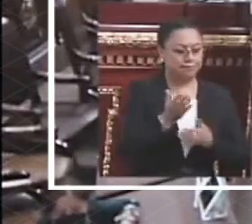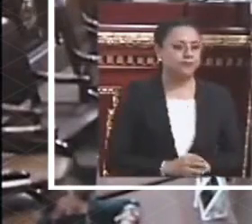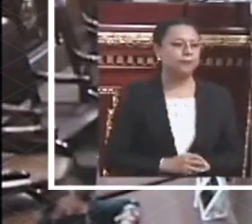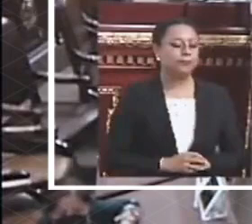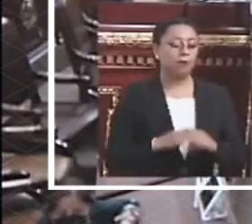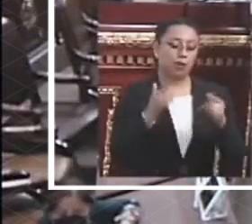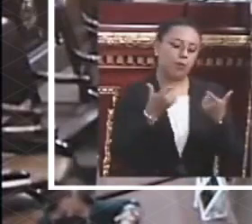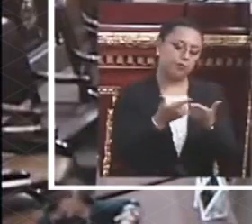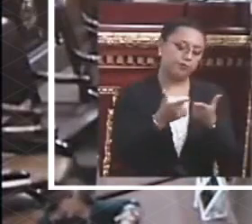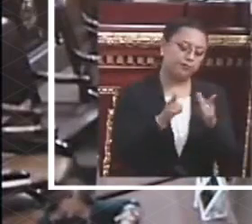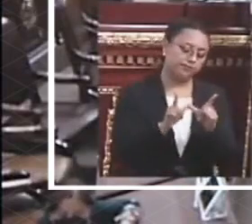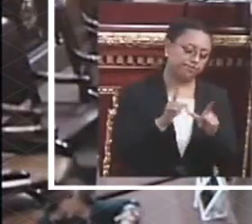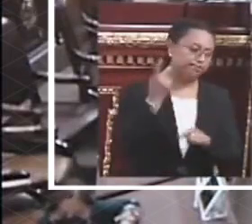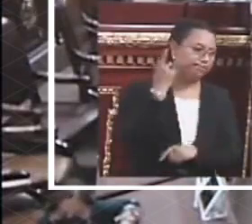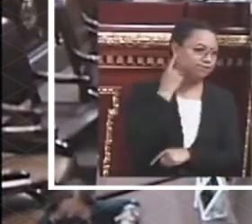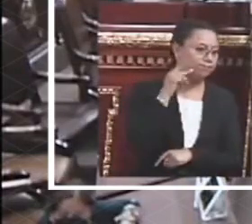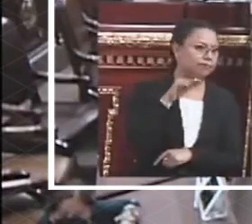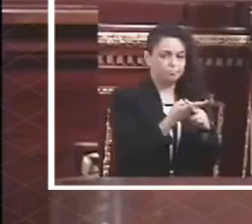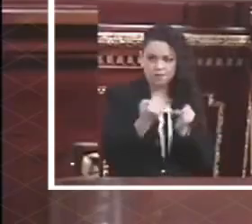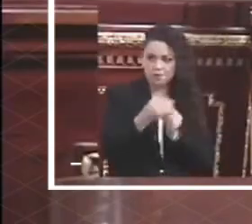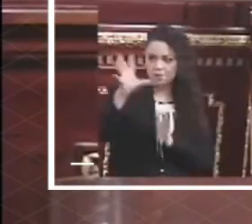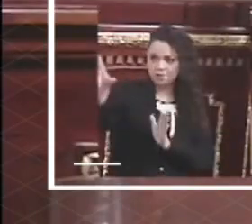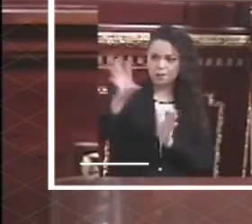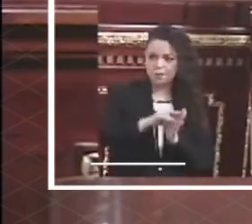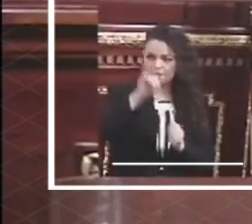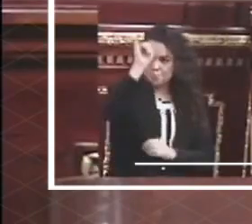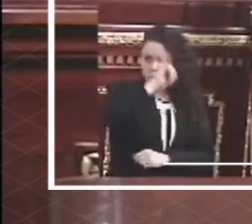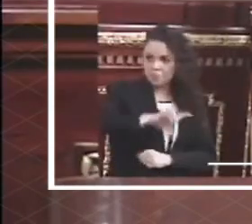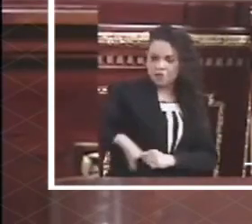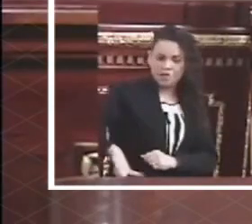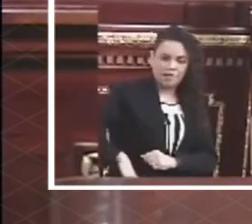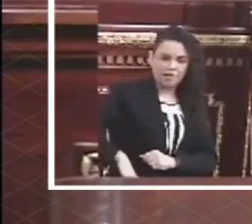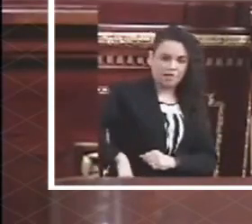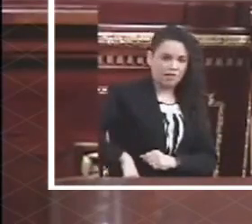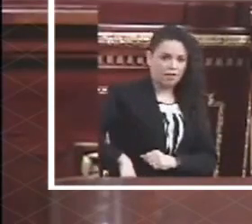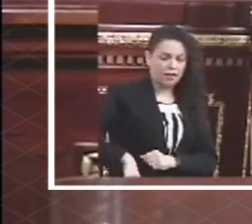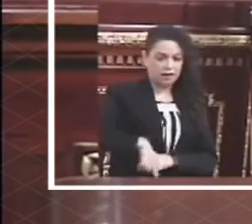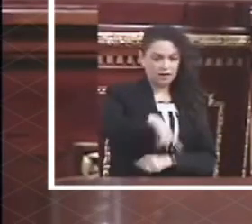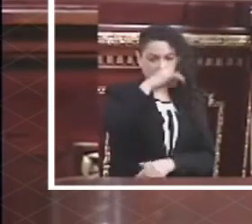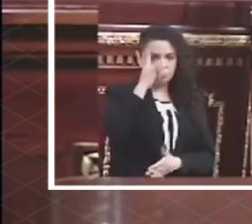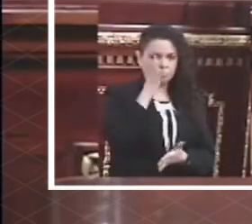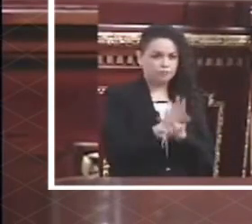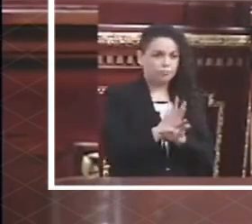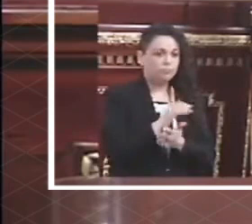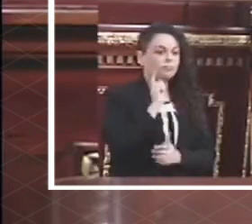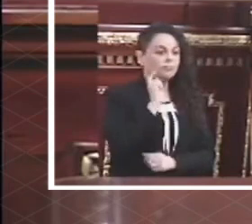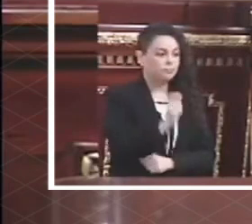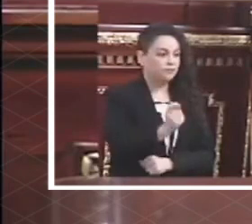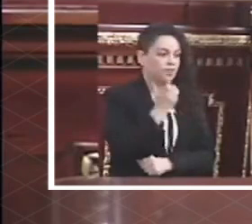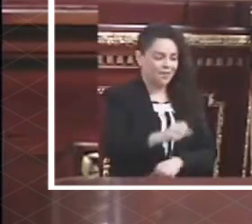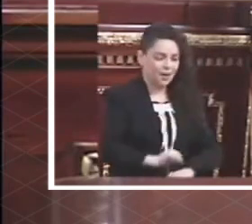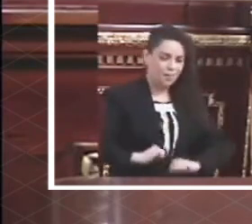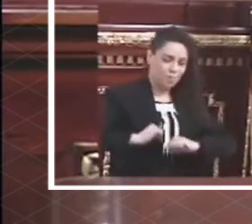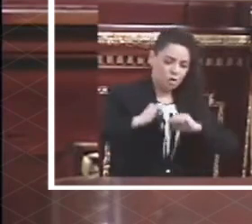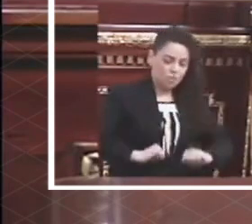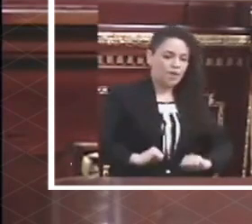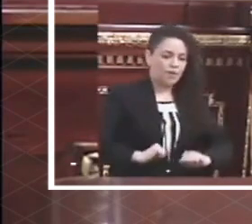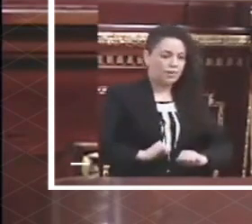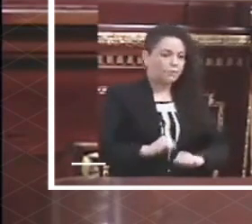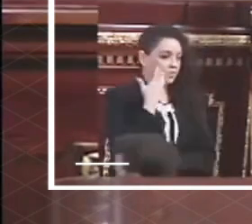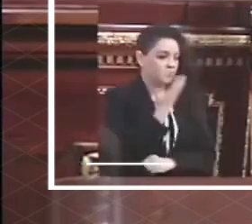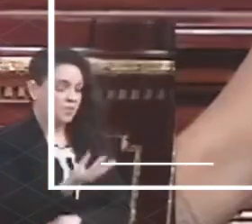acostumbrados a mentir, a robar y a traicionar al pueblo, demostrando que lo único que persiguen es obtener el poder por el poder y